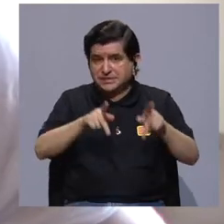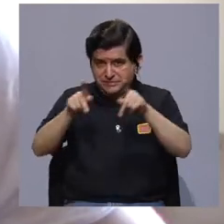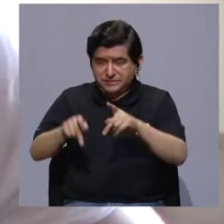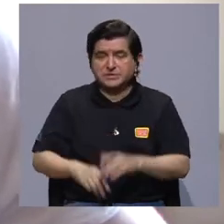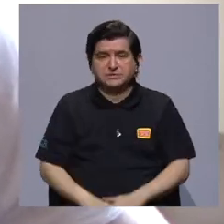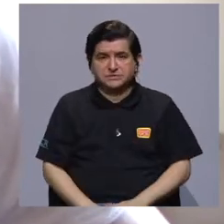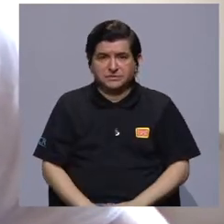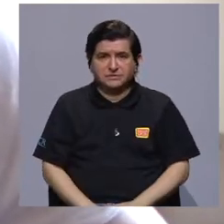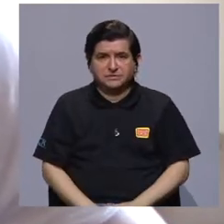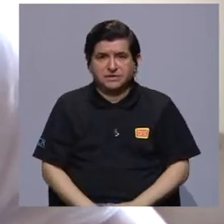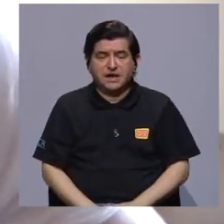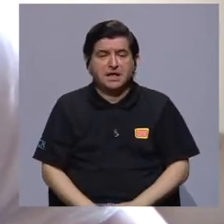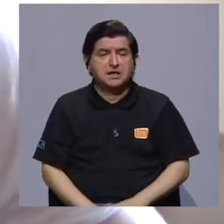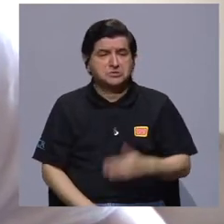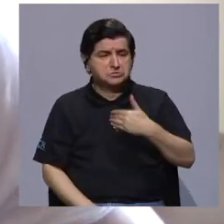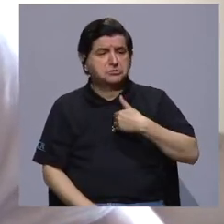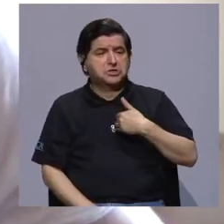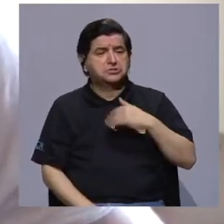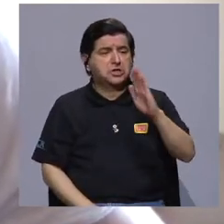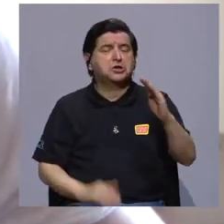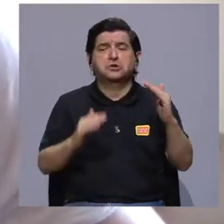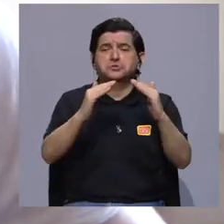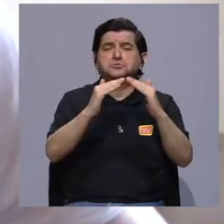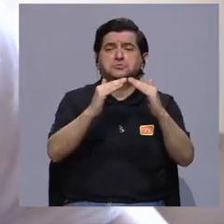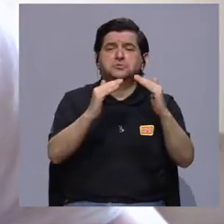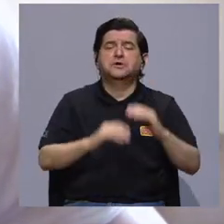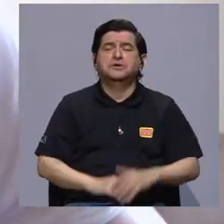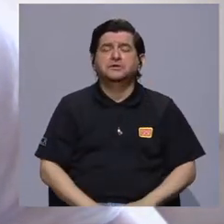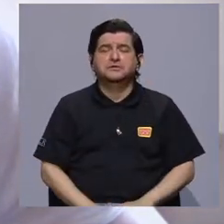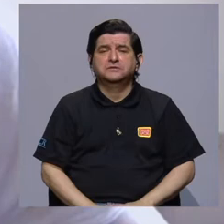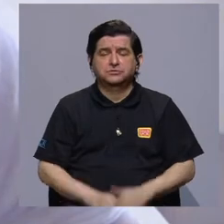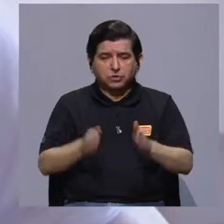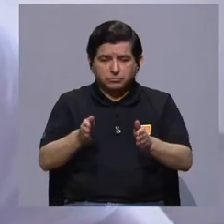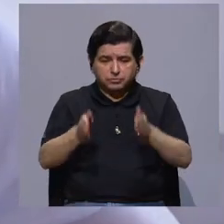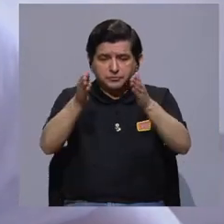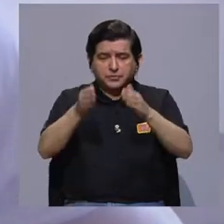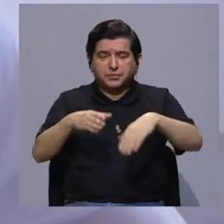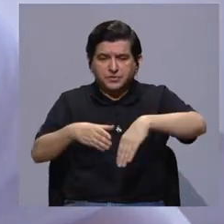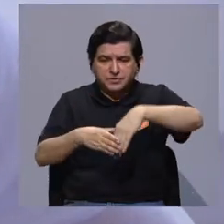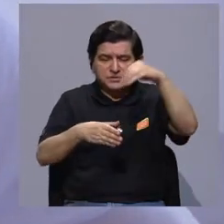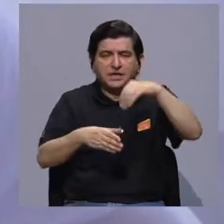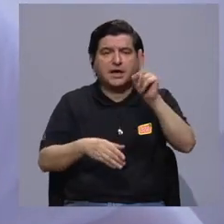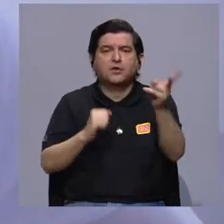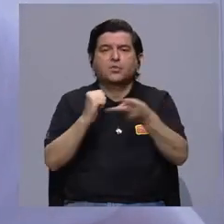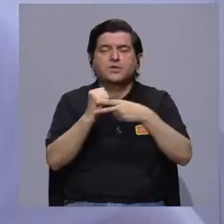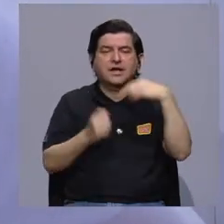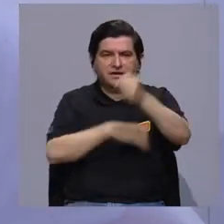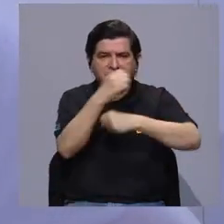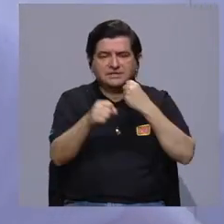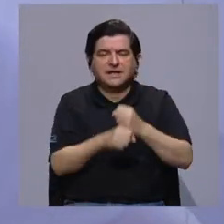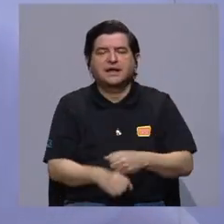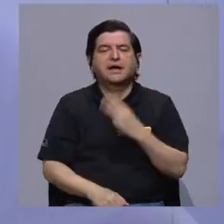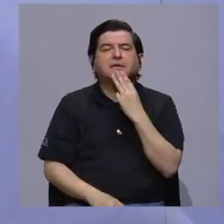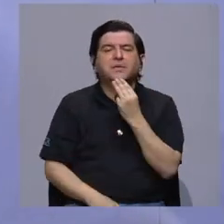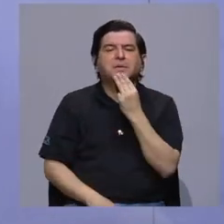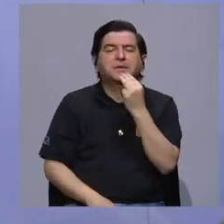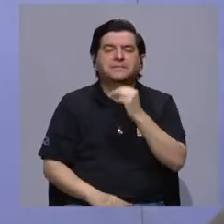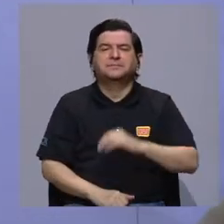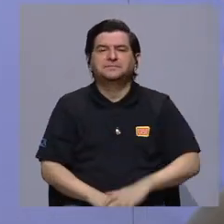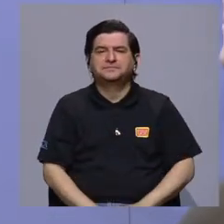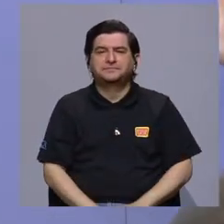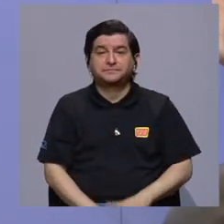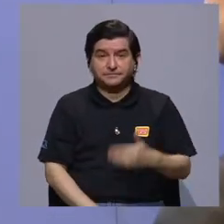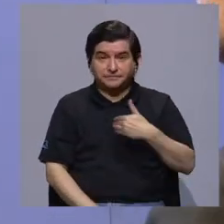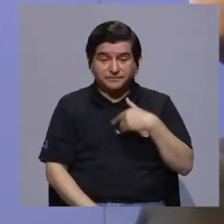meliponicultores, ellos las tienen en sus casitas y pues extraen la miel una vez por año. Y